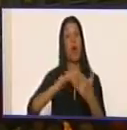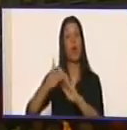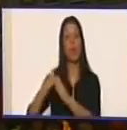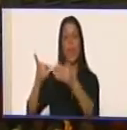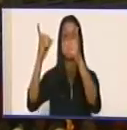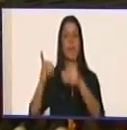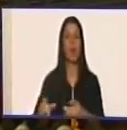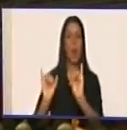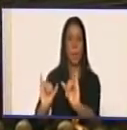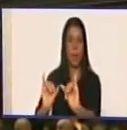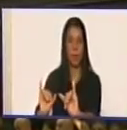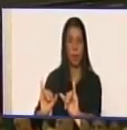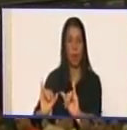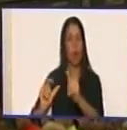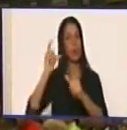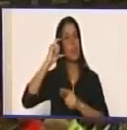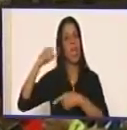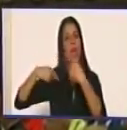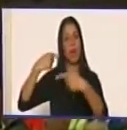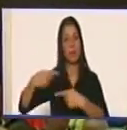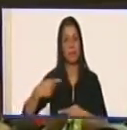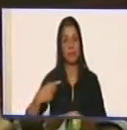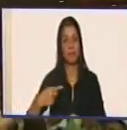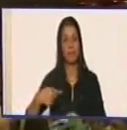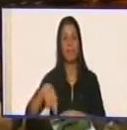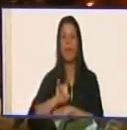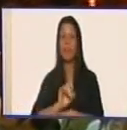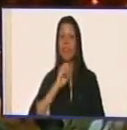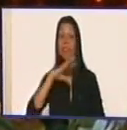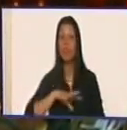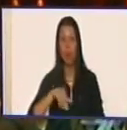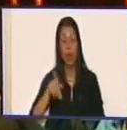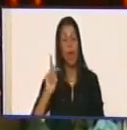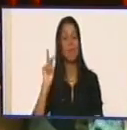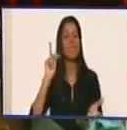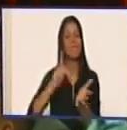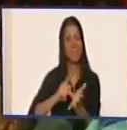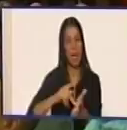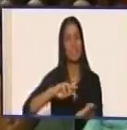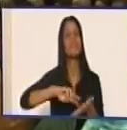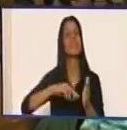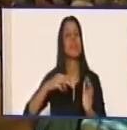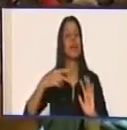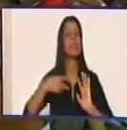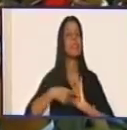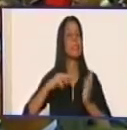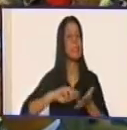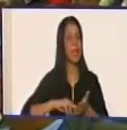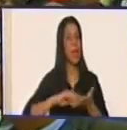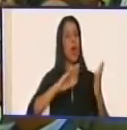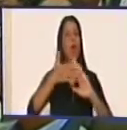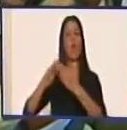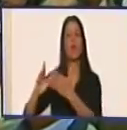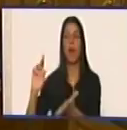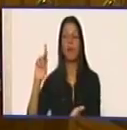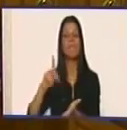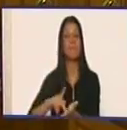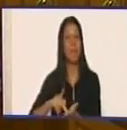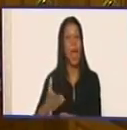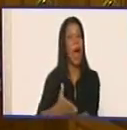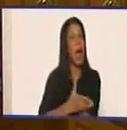su vida diaria y su destino histórico. Es la participación política. Chávez ya, desde antes de la rebelión